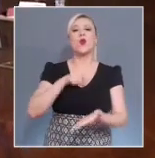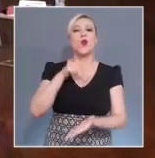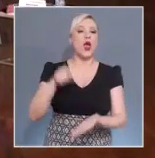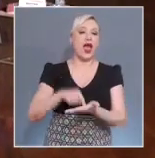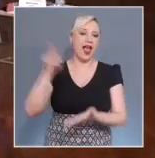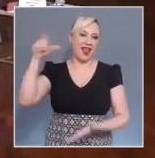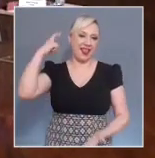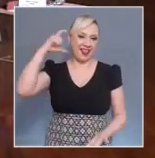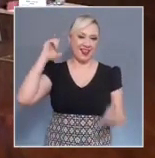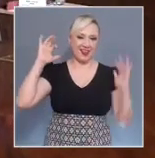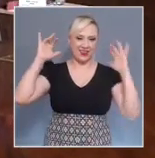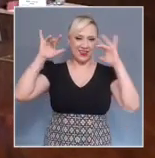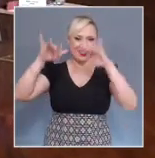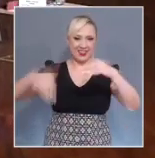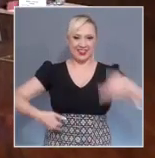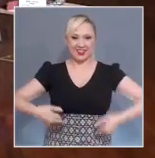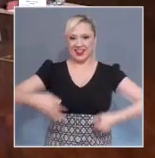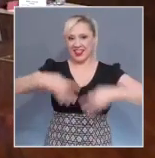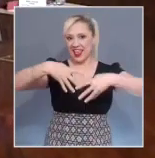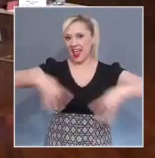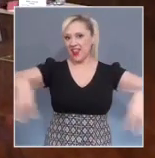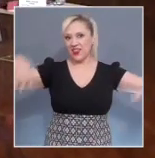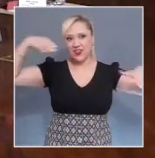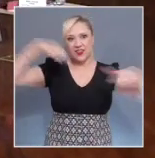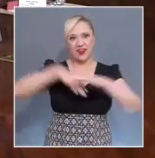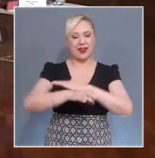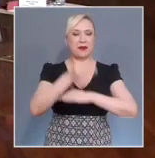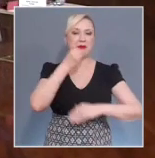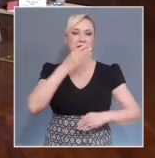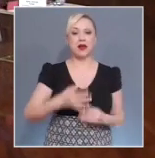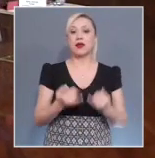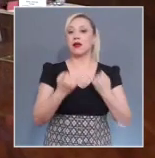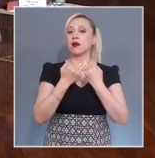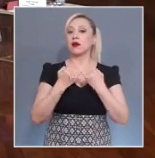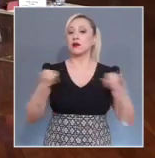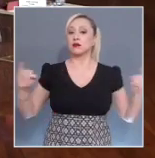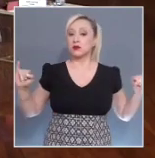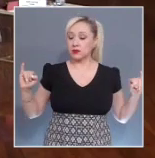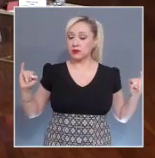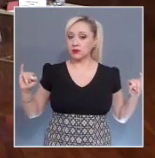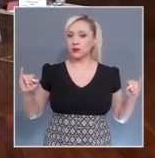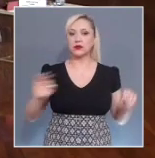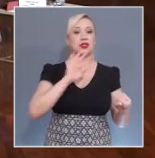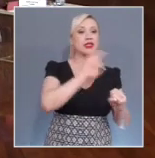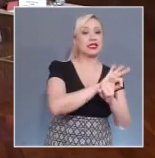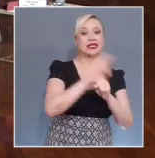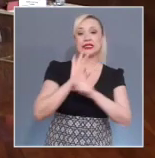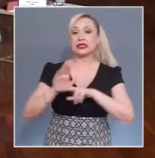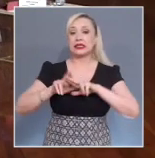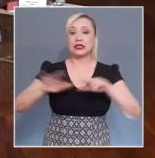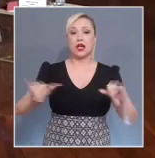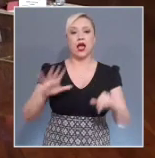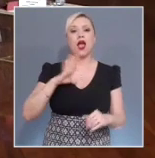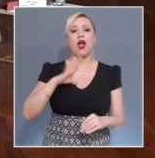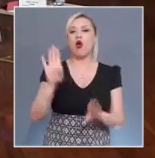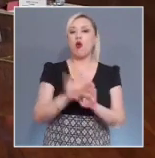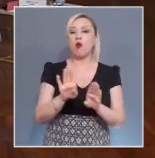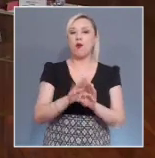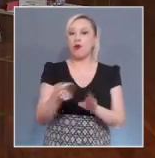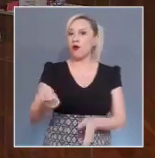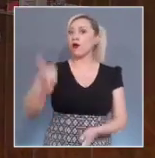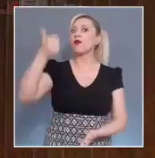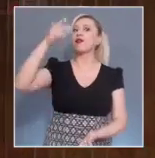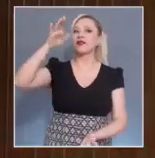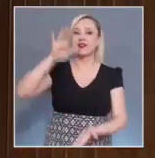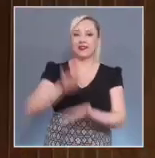Querétaro. Independencia e imparcialidad son dos caras de la misma moneda.